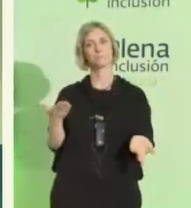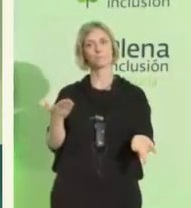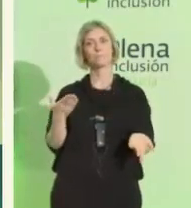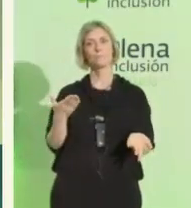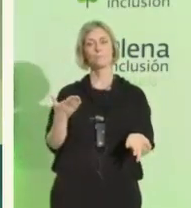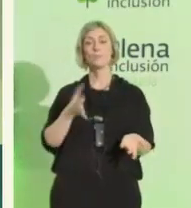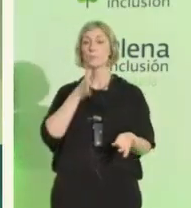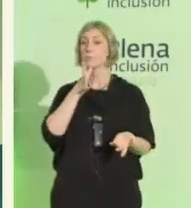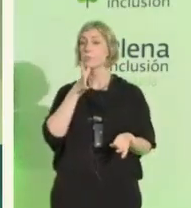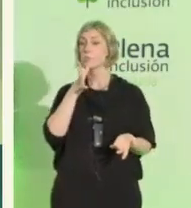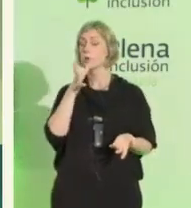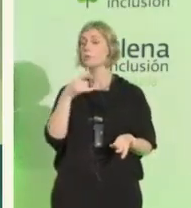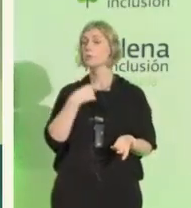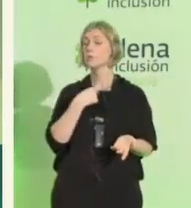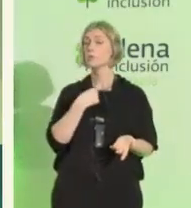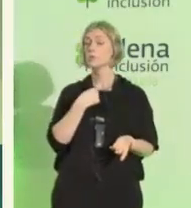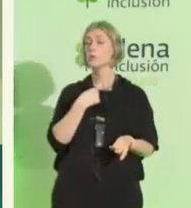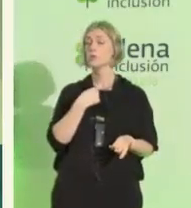tuve